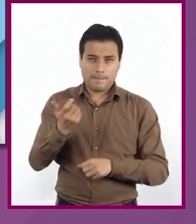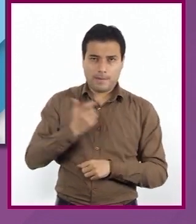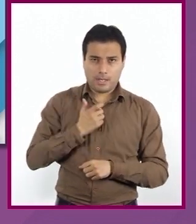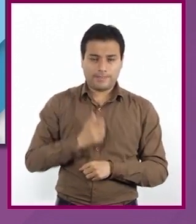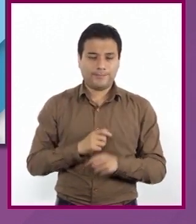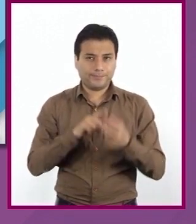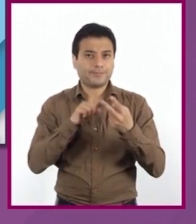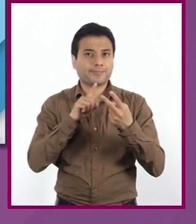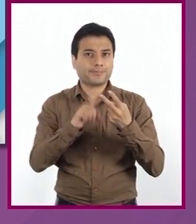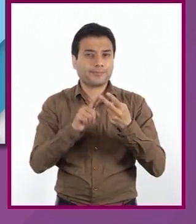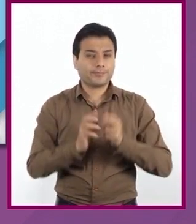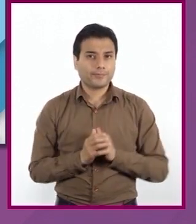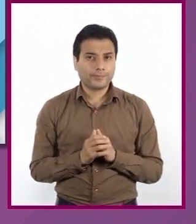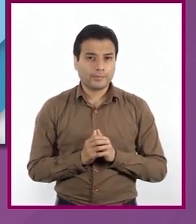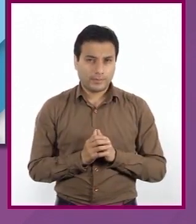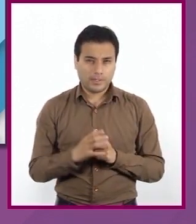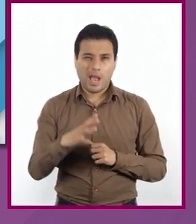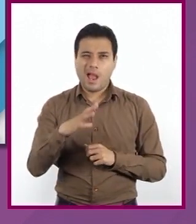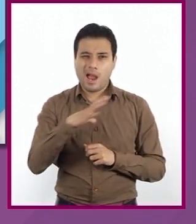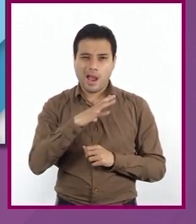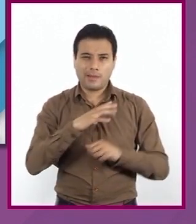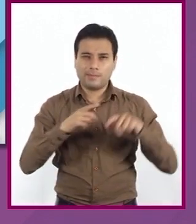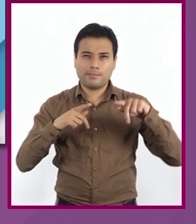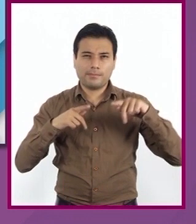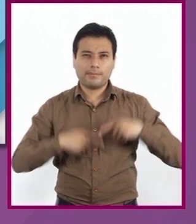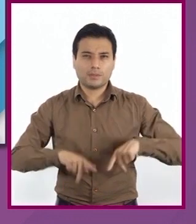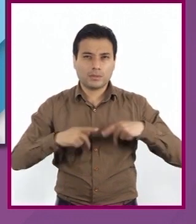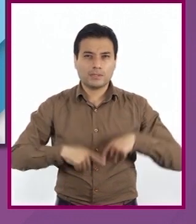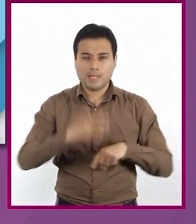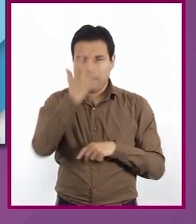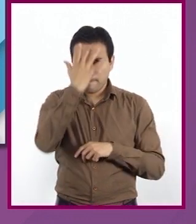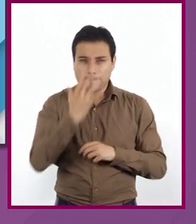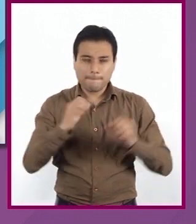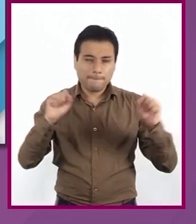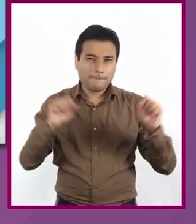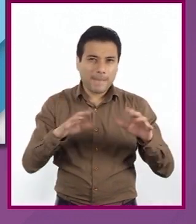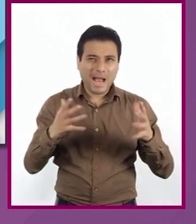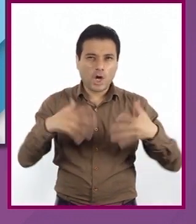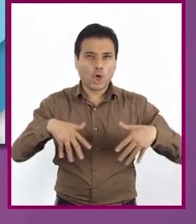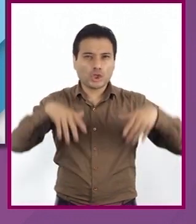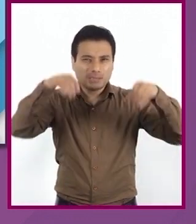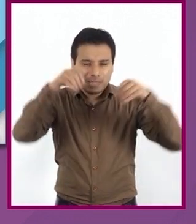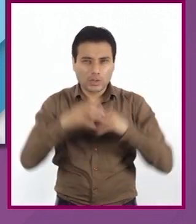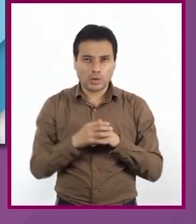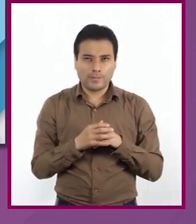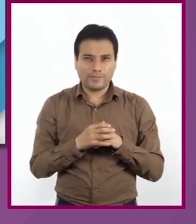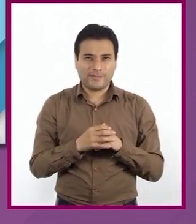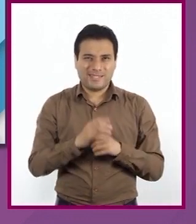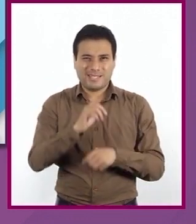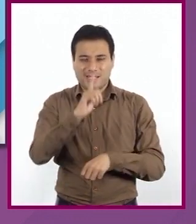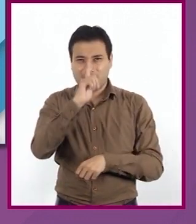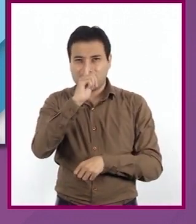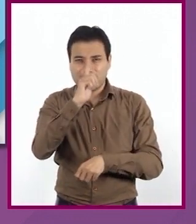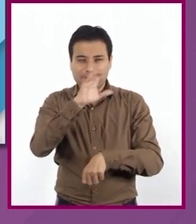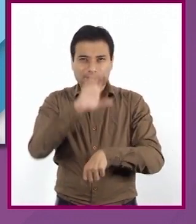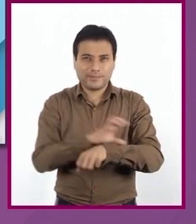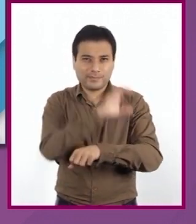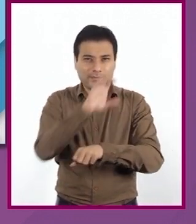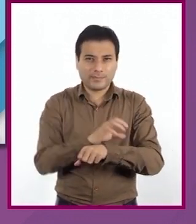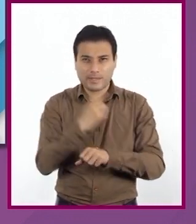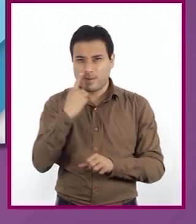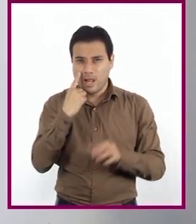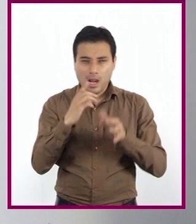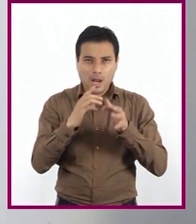Dos, una especie de magos, cirqueros, juglares que ofrecían espectáculos sobre los mismos fenómenos sin explicar por